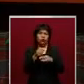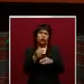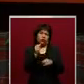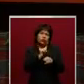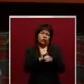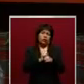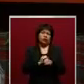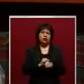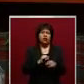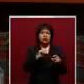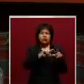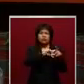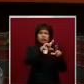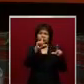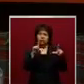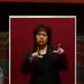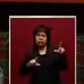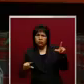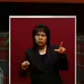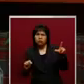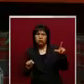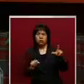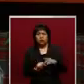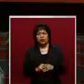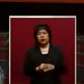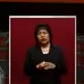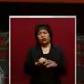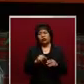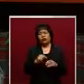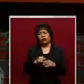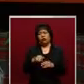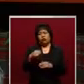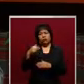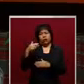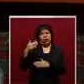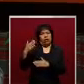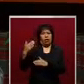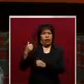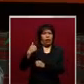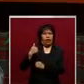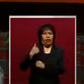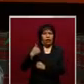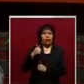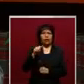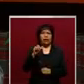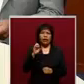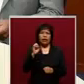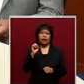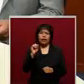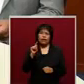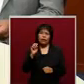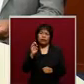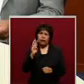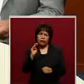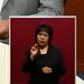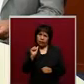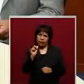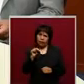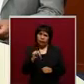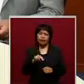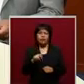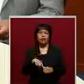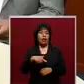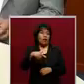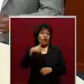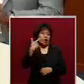del país y con el secretario Esteban Moctezuma. Y si hubiera un cambio... Una reunión importante, ¿eh? Sí, a las